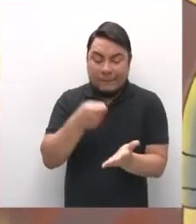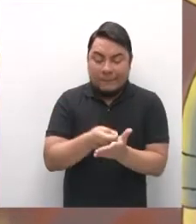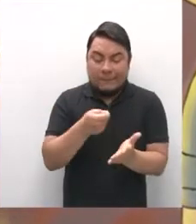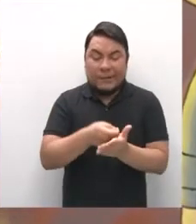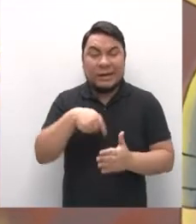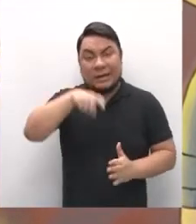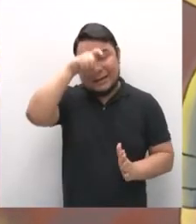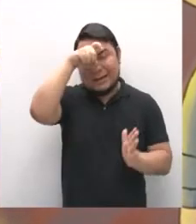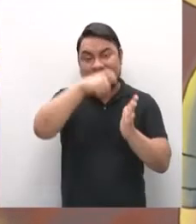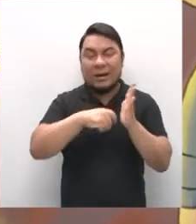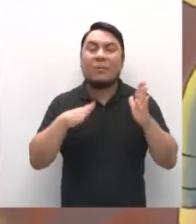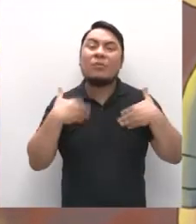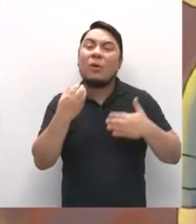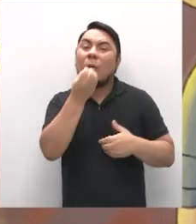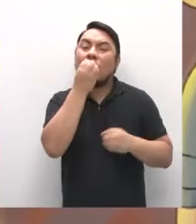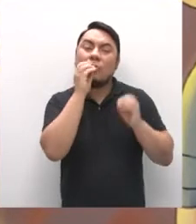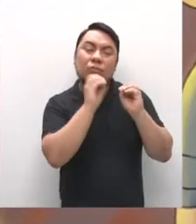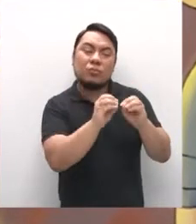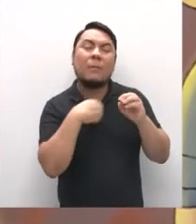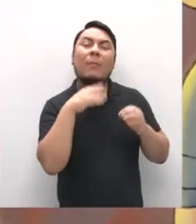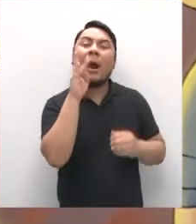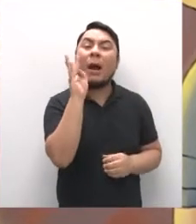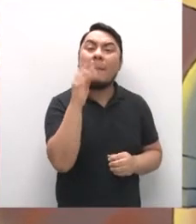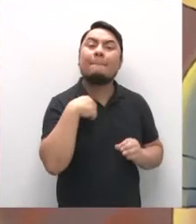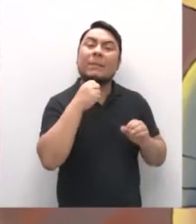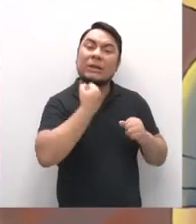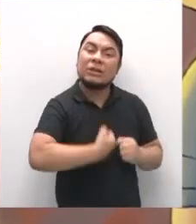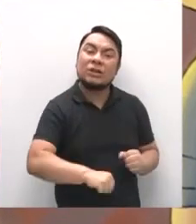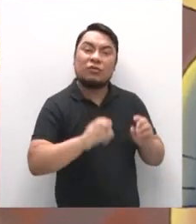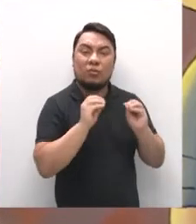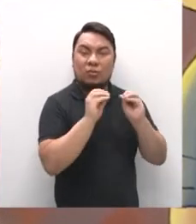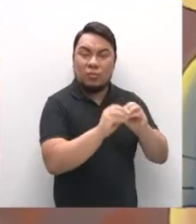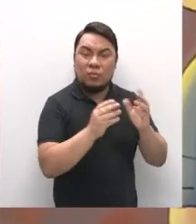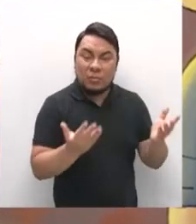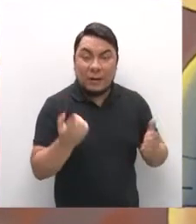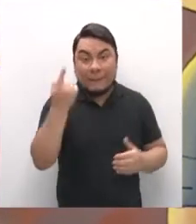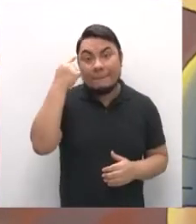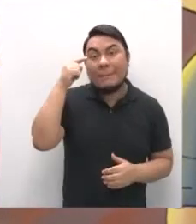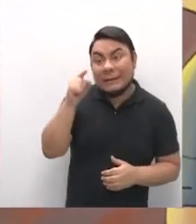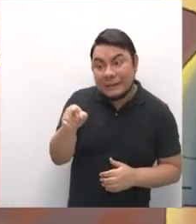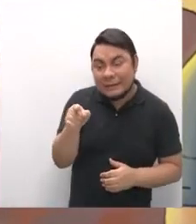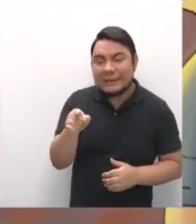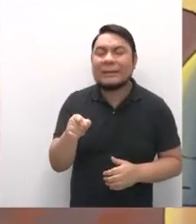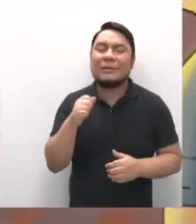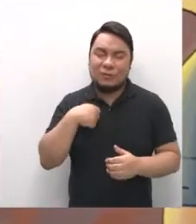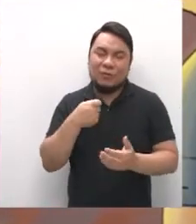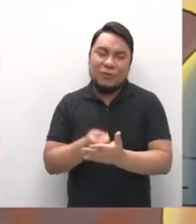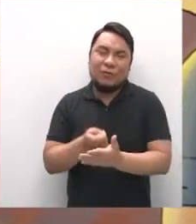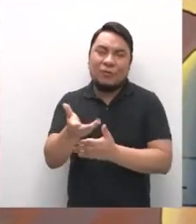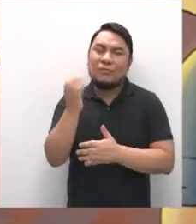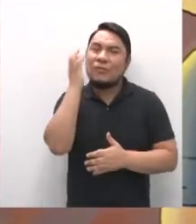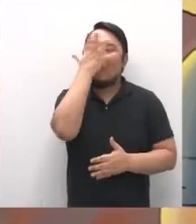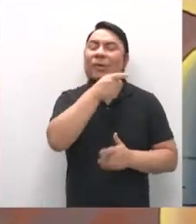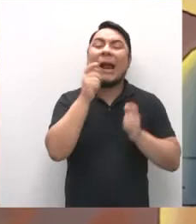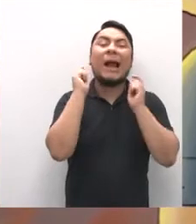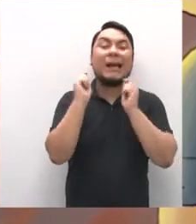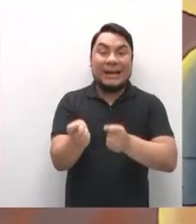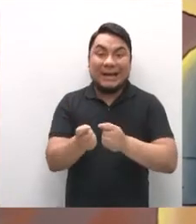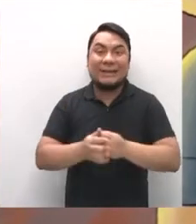minera, podré alimentar a mi esposa y a mis hijos. Y para ti, compraré hermosos